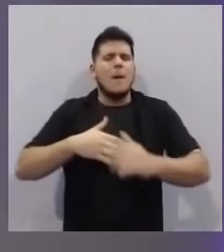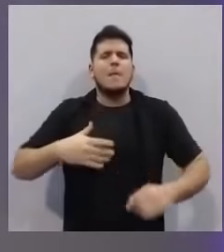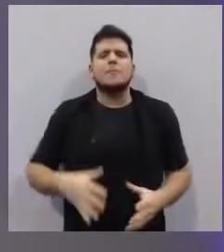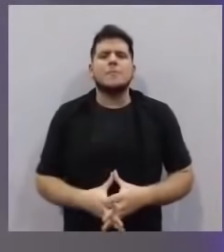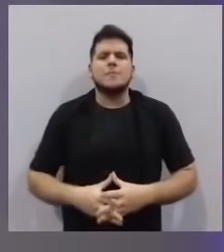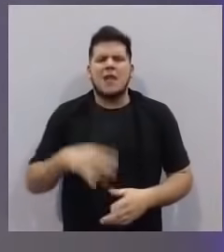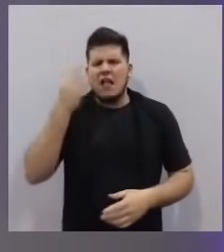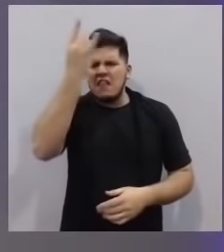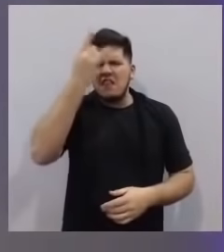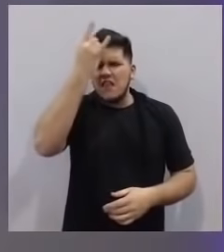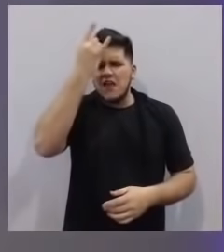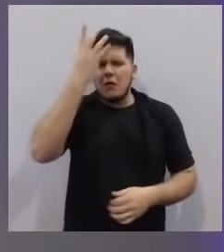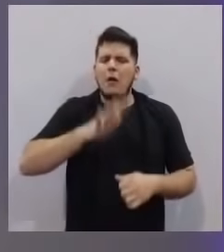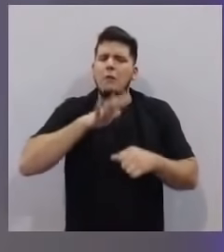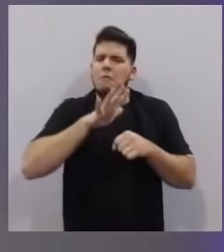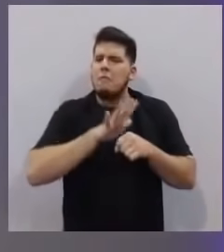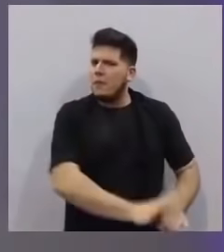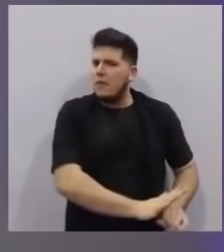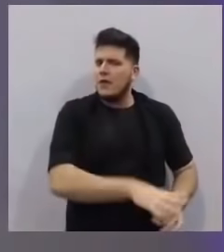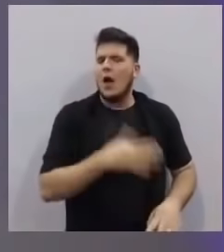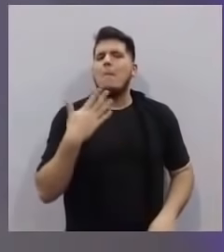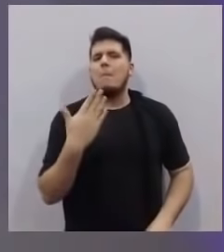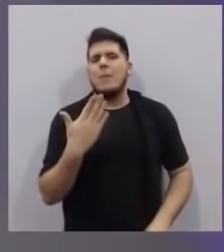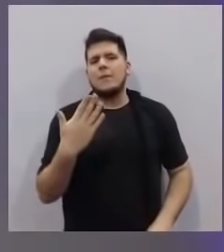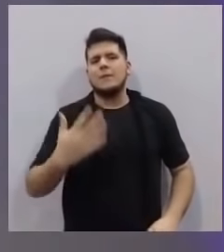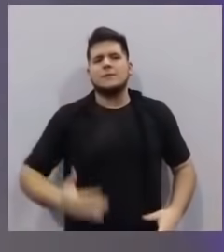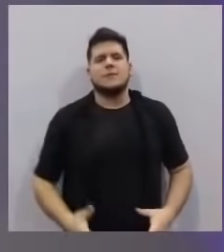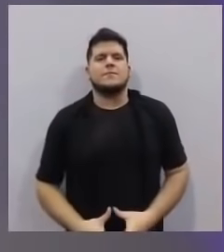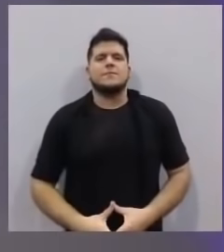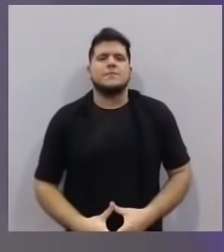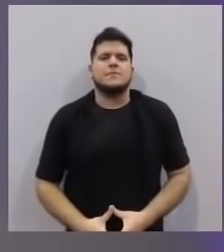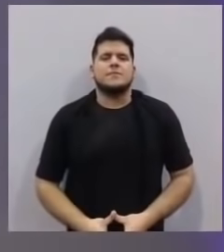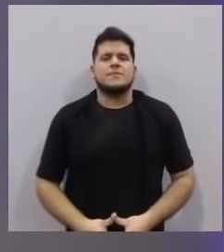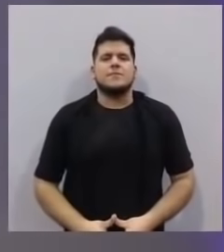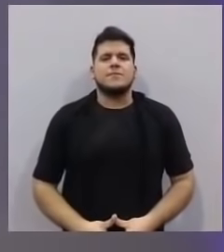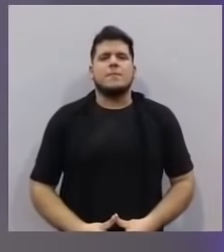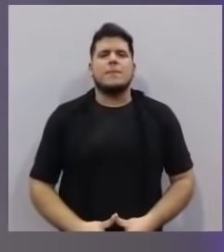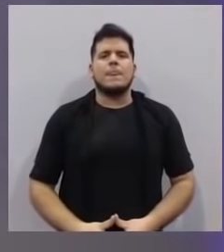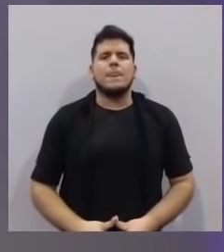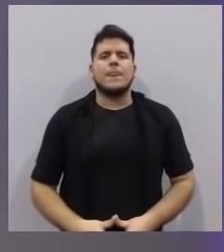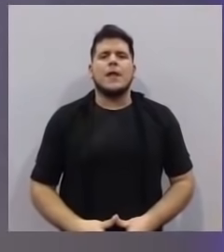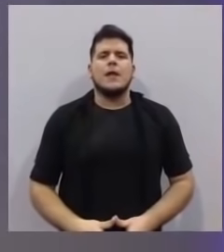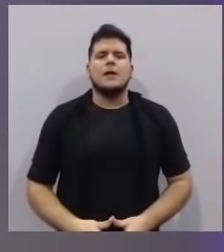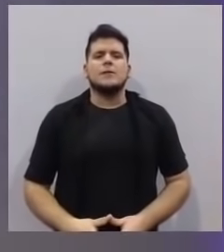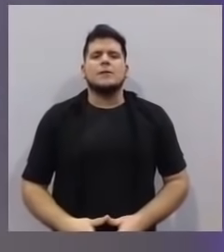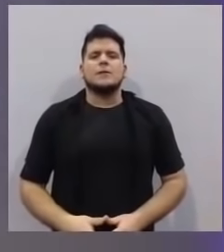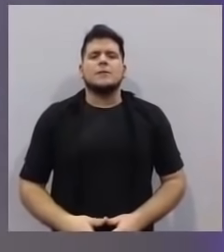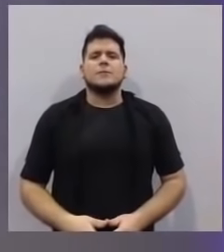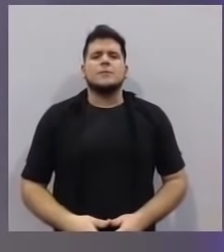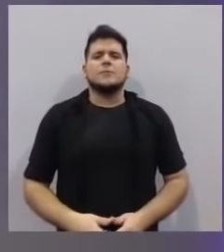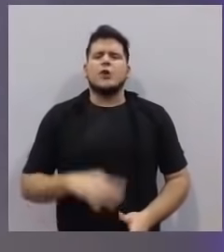y los envió jesús a predicar el reino de dios y a sanar a los pródigos